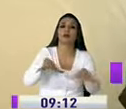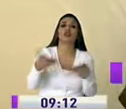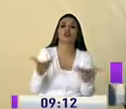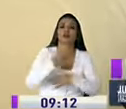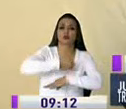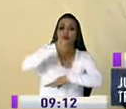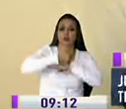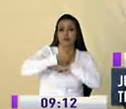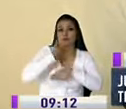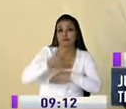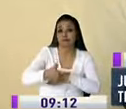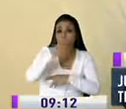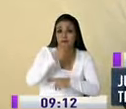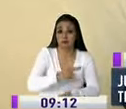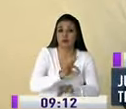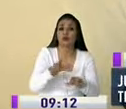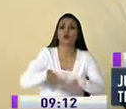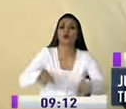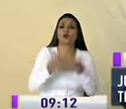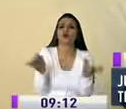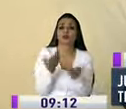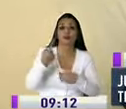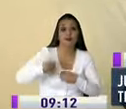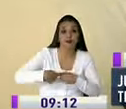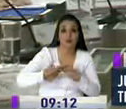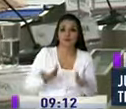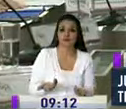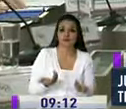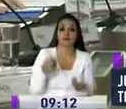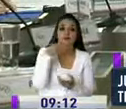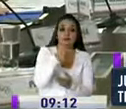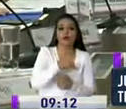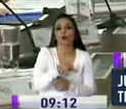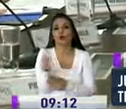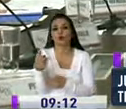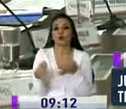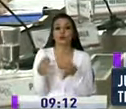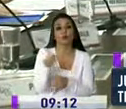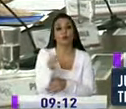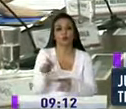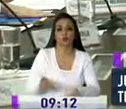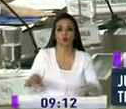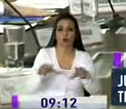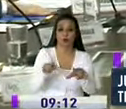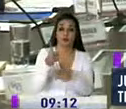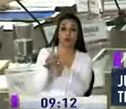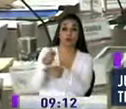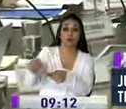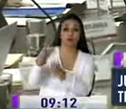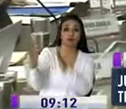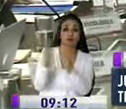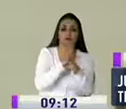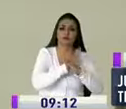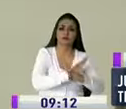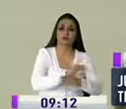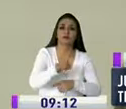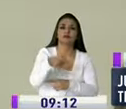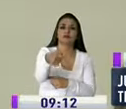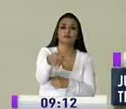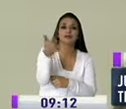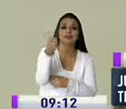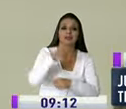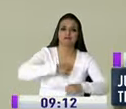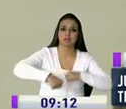en omisión. ¿Dónde se emitió el acto? En Quito. El Consejo Transitorio tendrá la oportunidad de defenderse el próximo 10 de